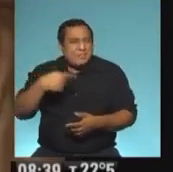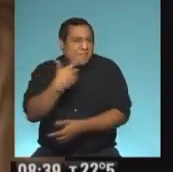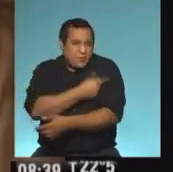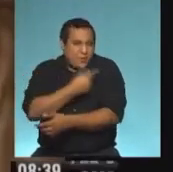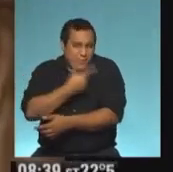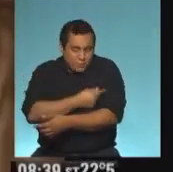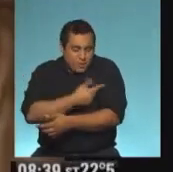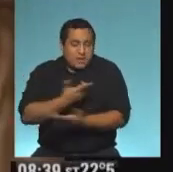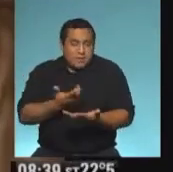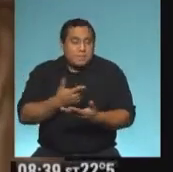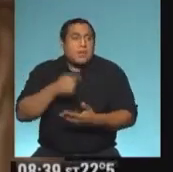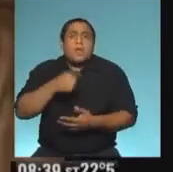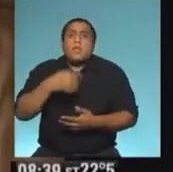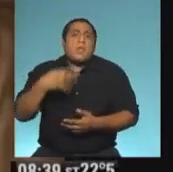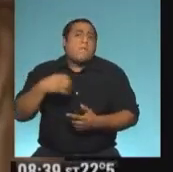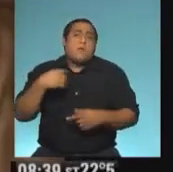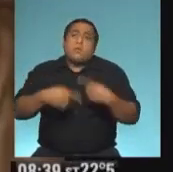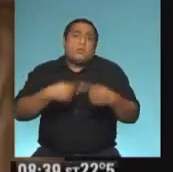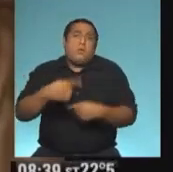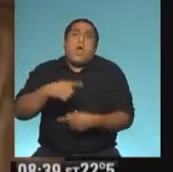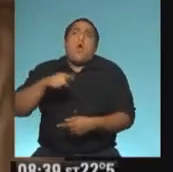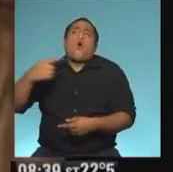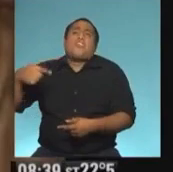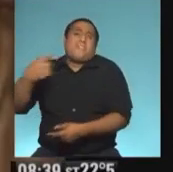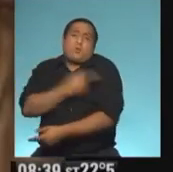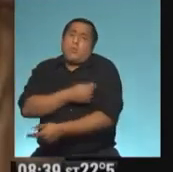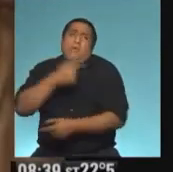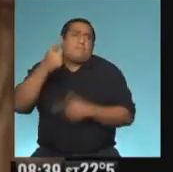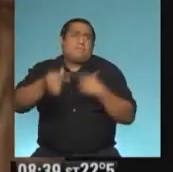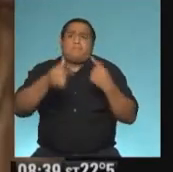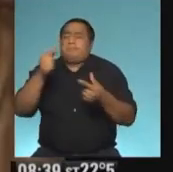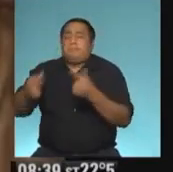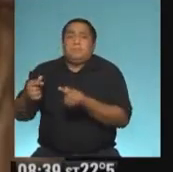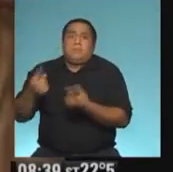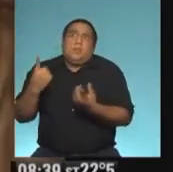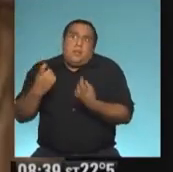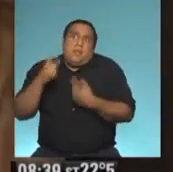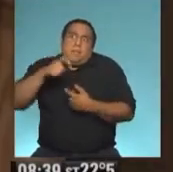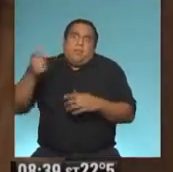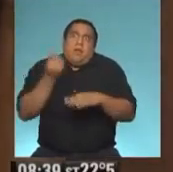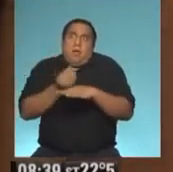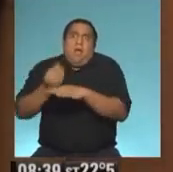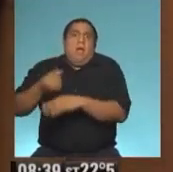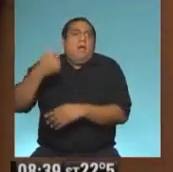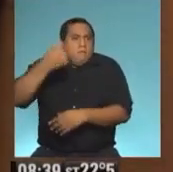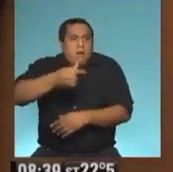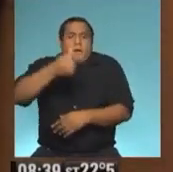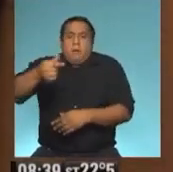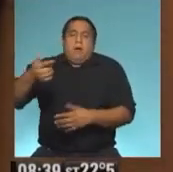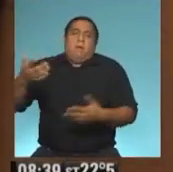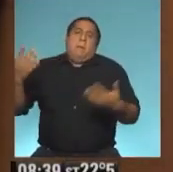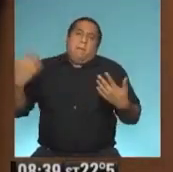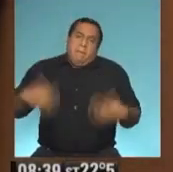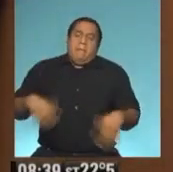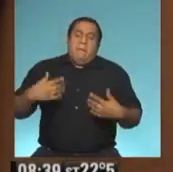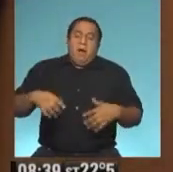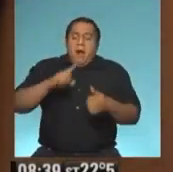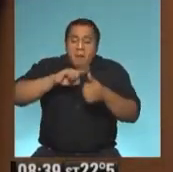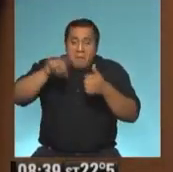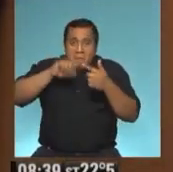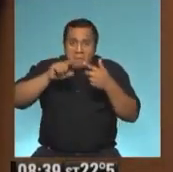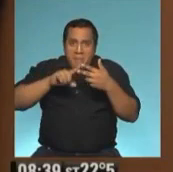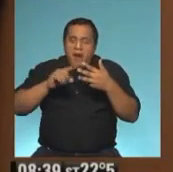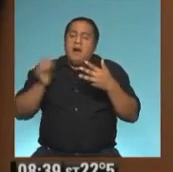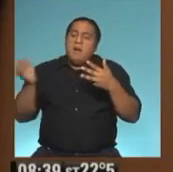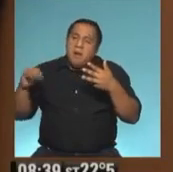vacunas, seguir allí aplicándolas. Por lo tanto, también allí necesitamos los vacunadores. Entonces, bueno, todos estos aspectos suman más